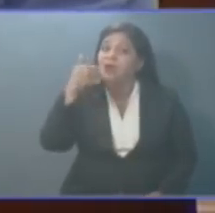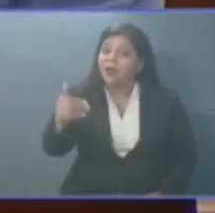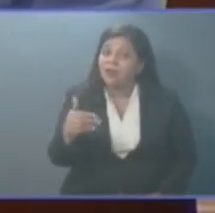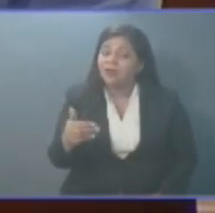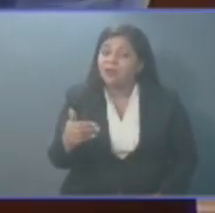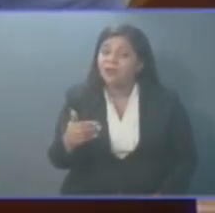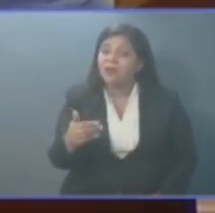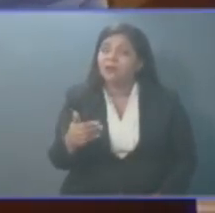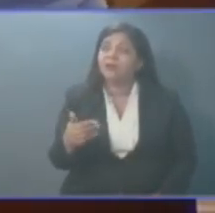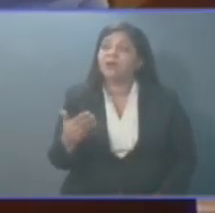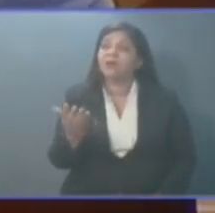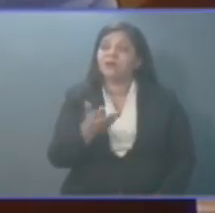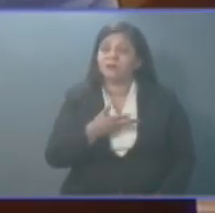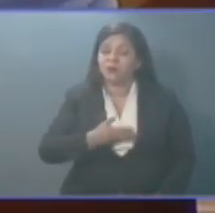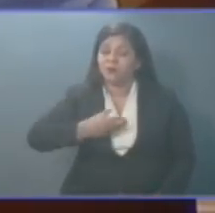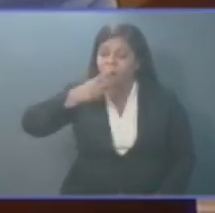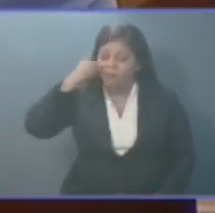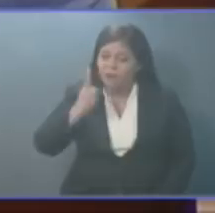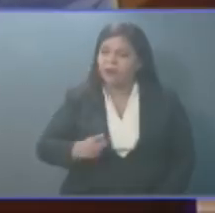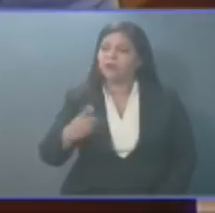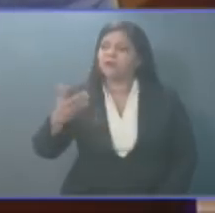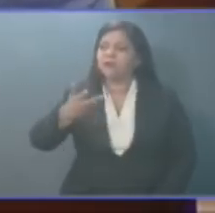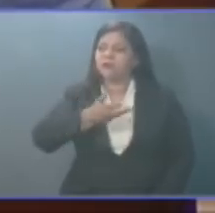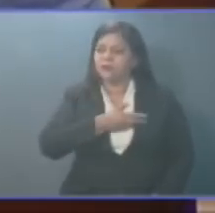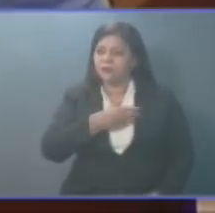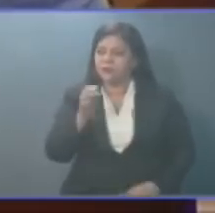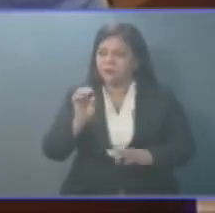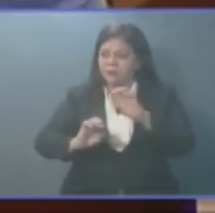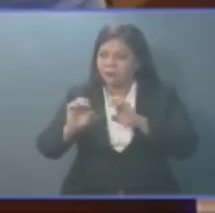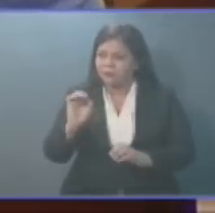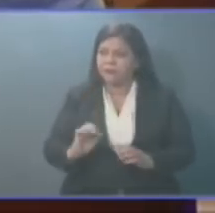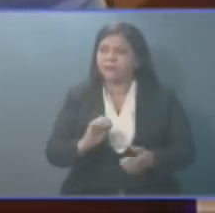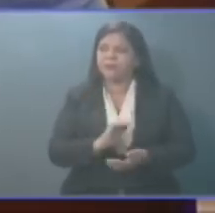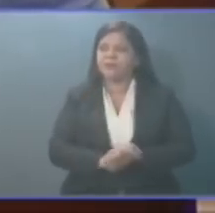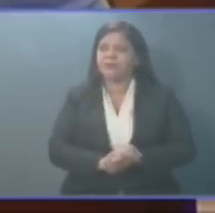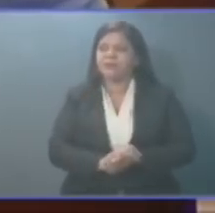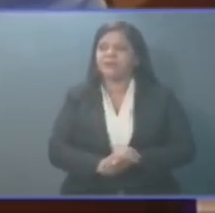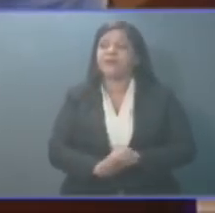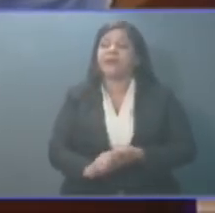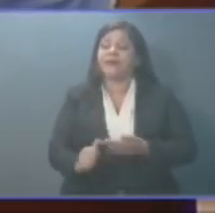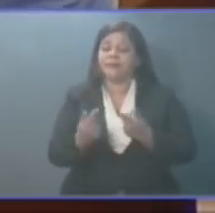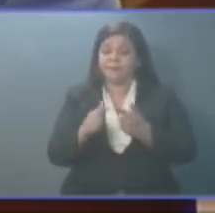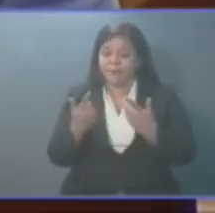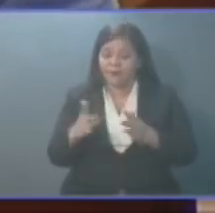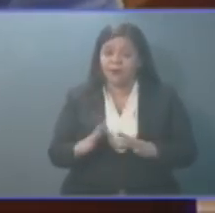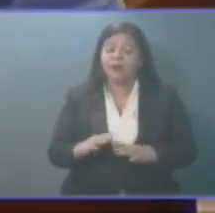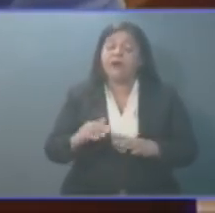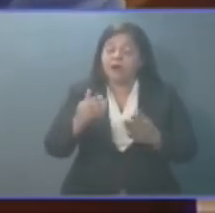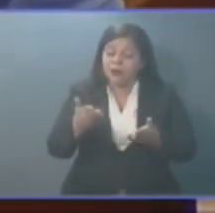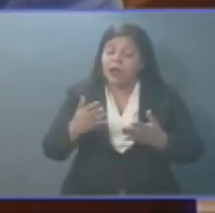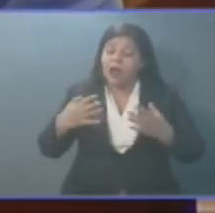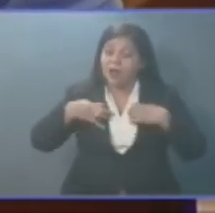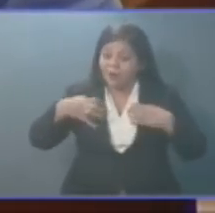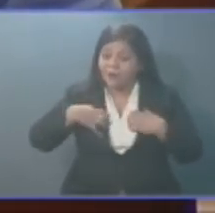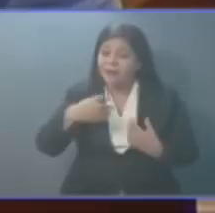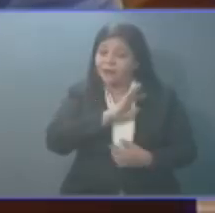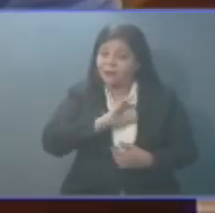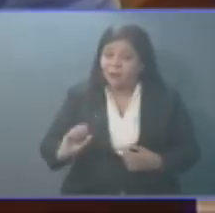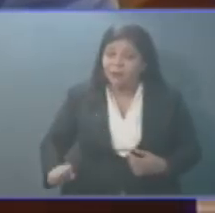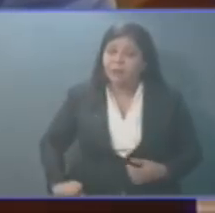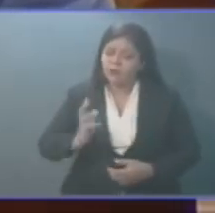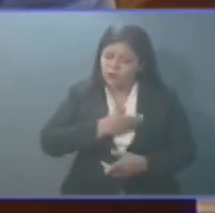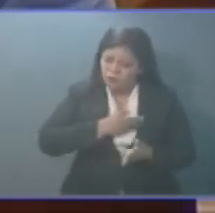ha valorado, que nos ha obligado a valorar lo más preciado, la vida. Y por la vida de los salvadoreños